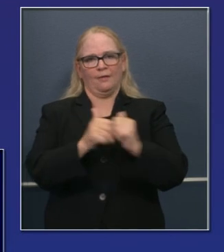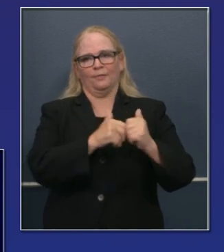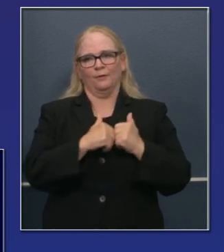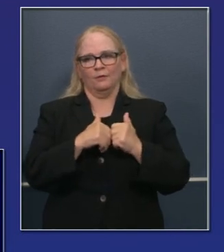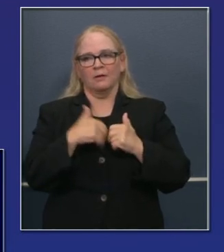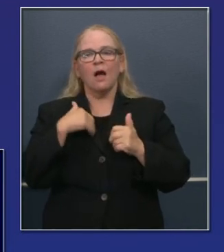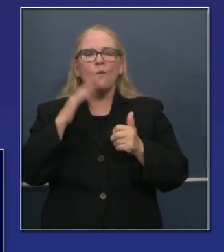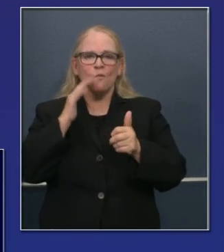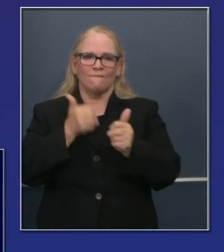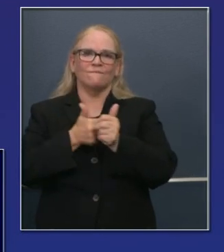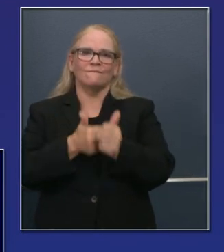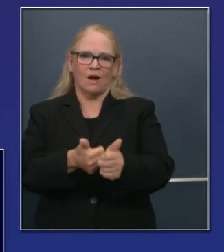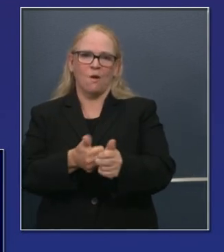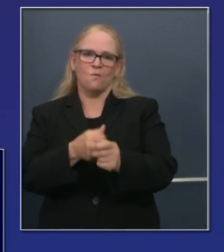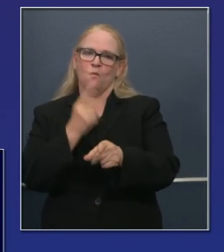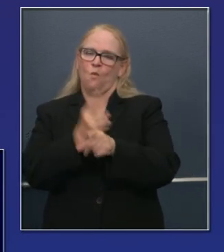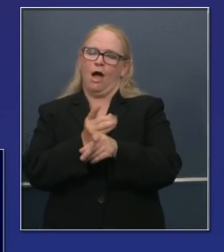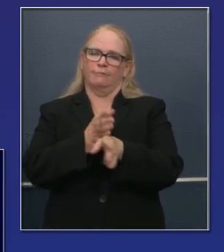Gracias.